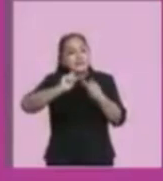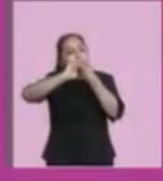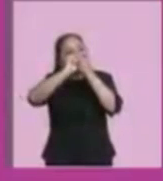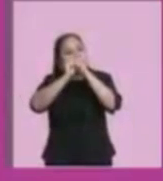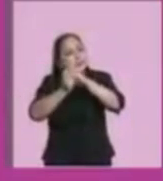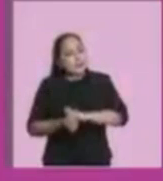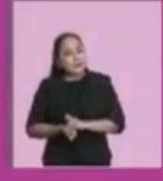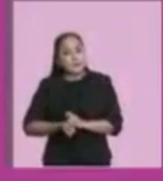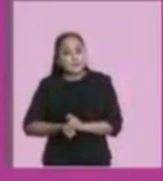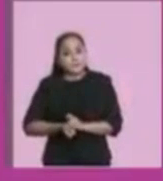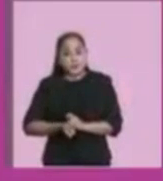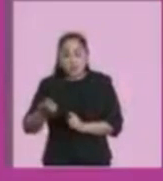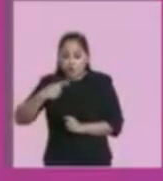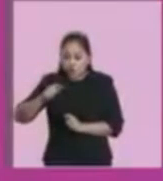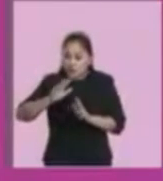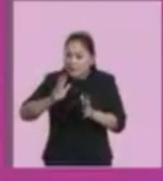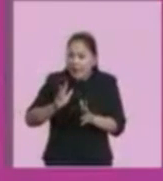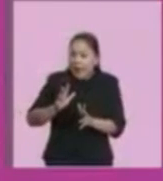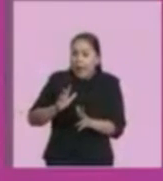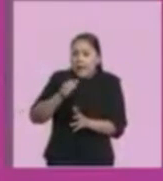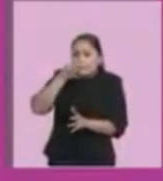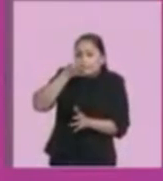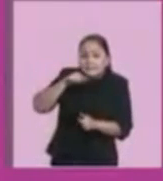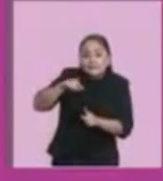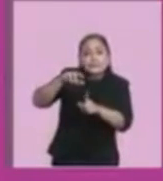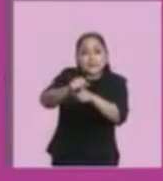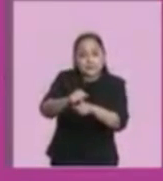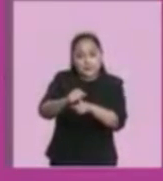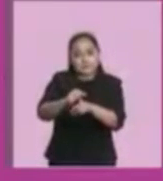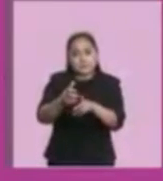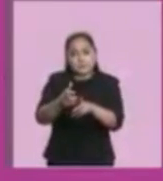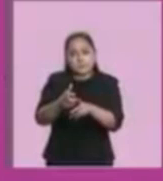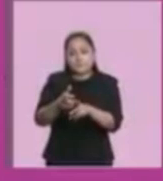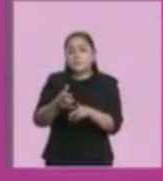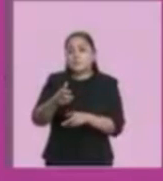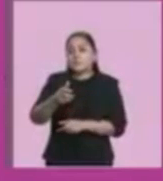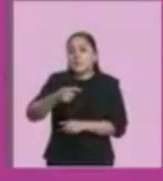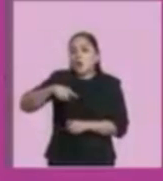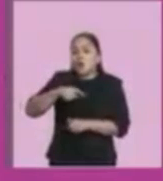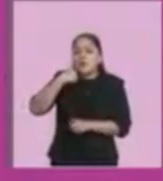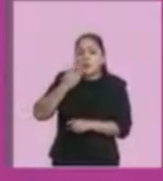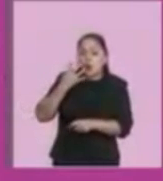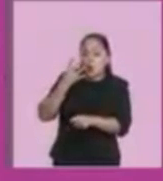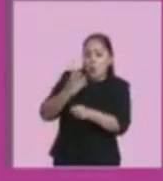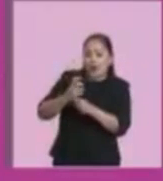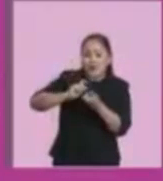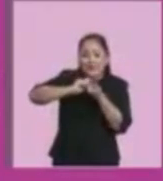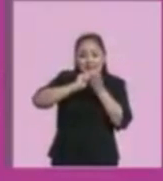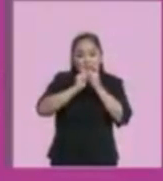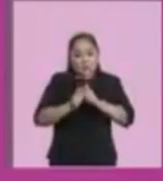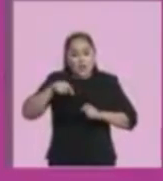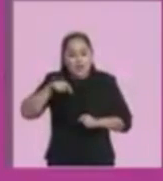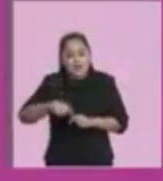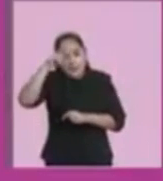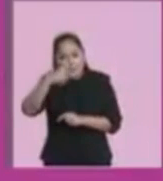y estamos a punto de lograrlo, de lograr la cuarta transformación en